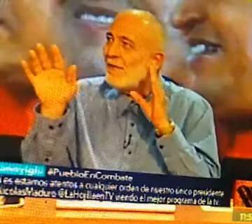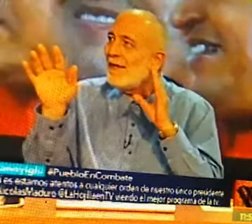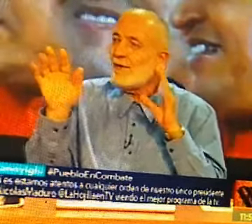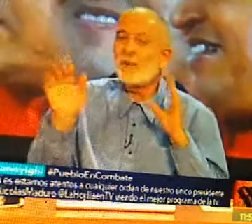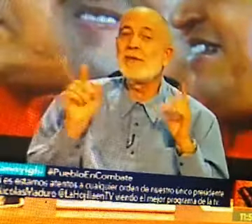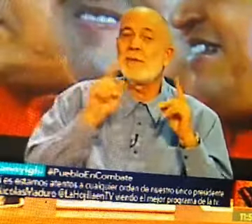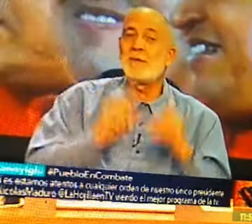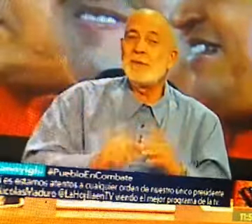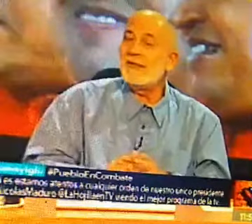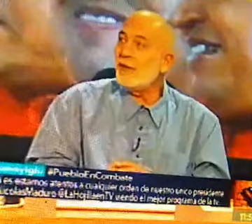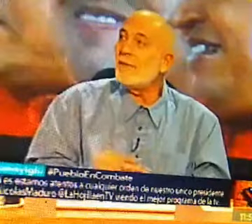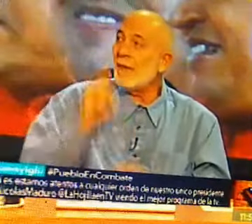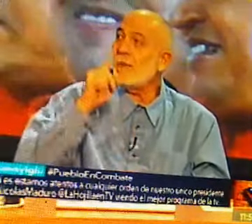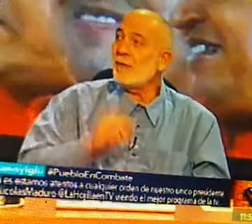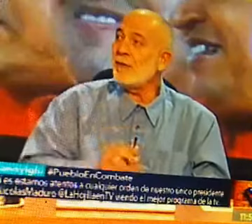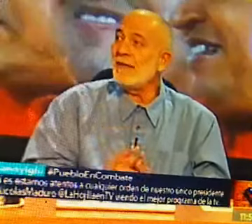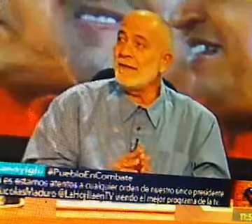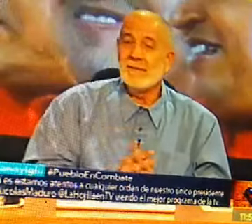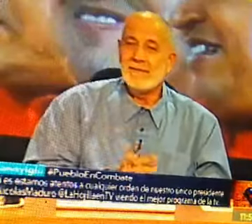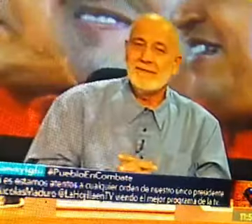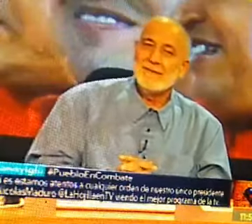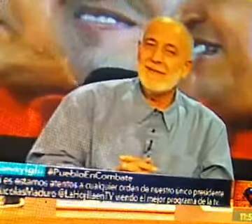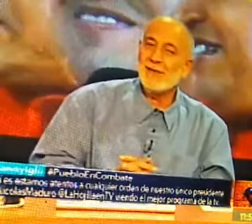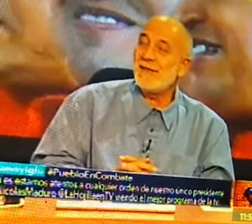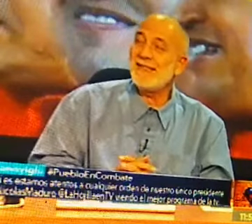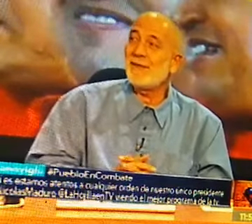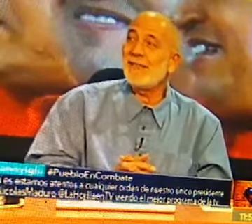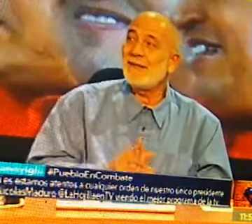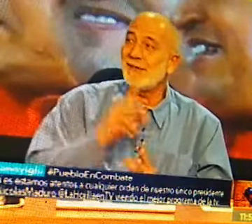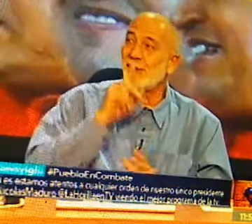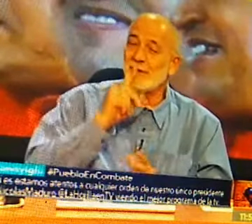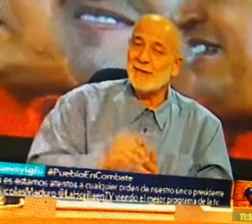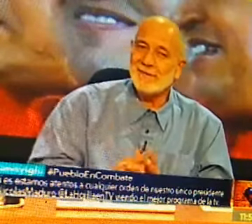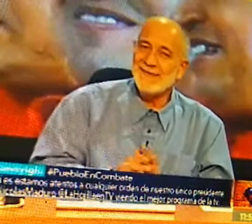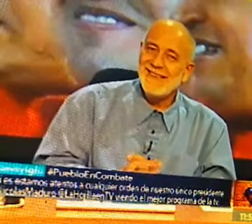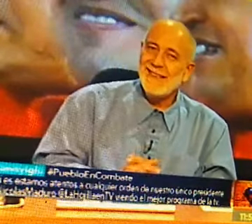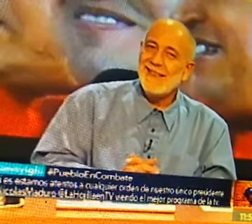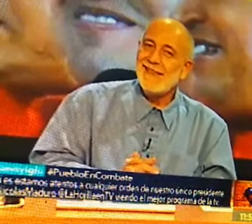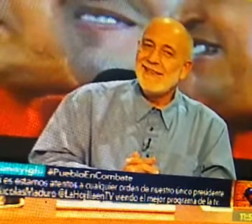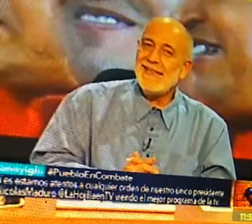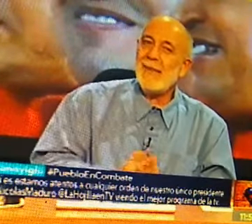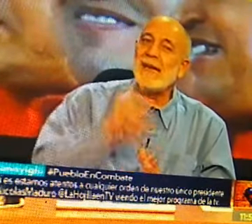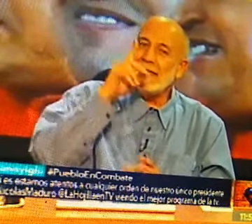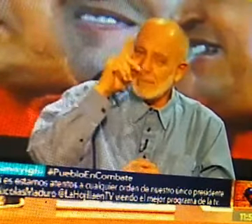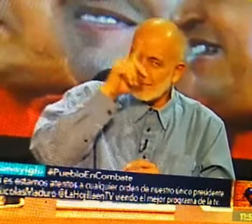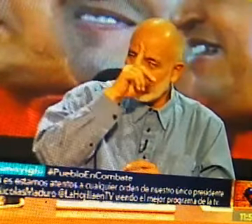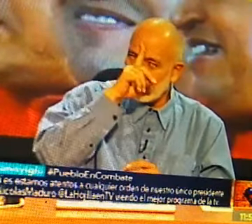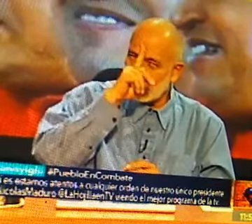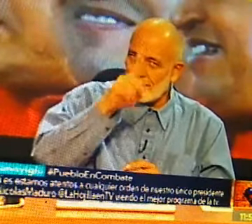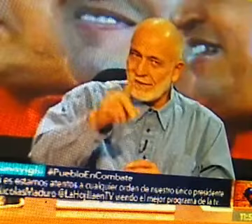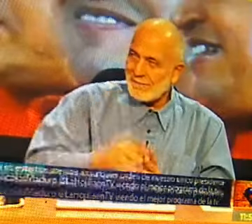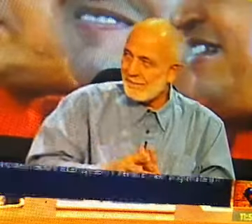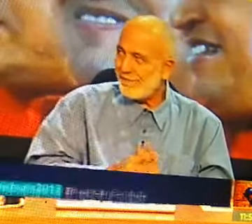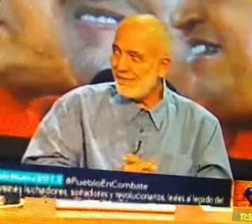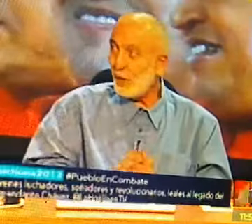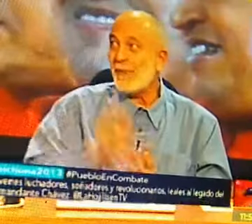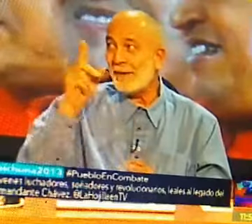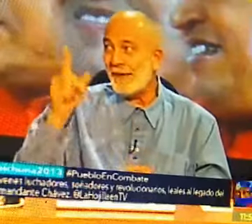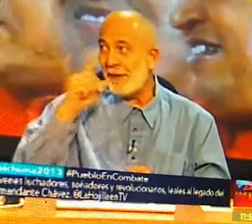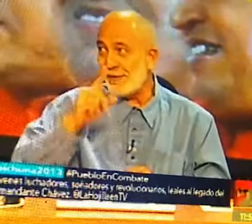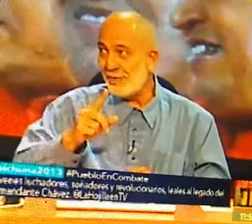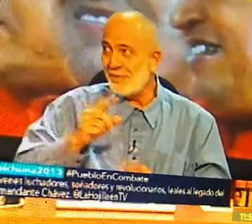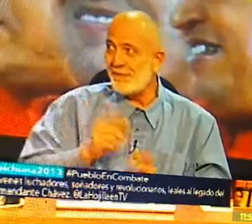catastrófica, nosotros las tomamos como bendiciones, por ejemplo, las tormentas. Las tormentas son nuestras bendiciones, ¿no? Témanle cuando llueve. Dios es